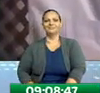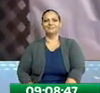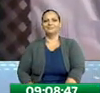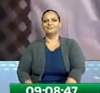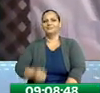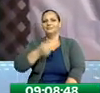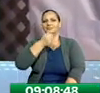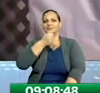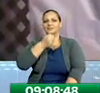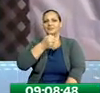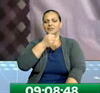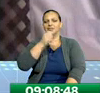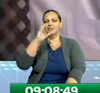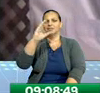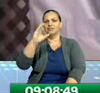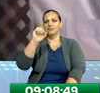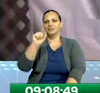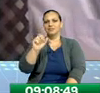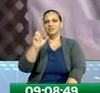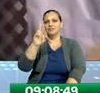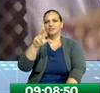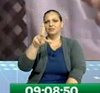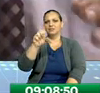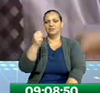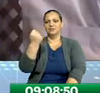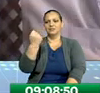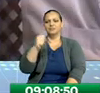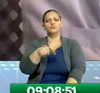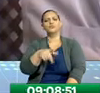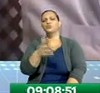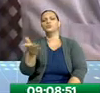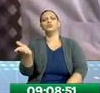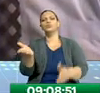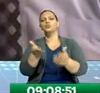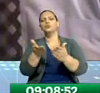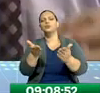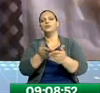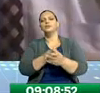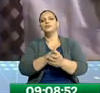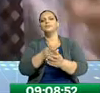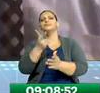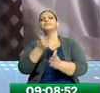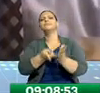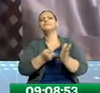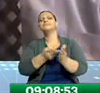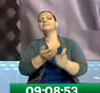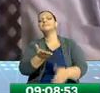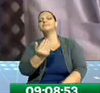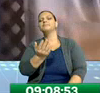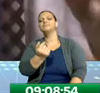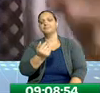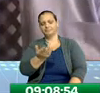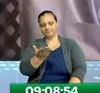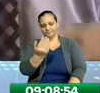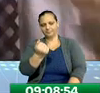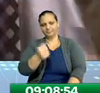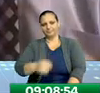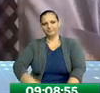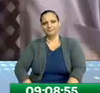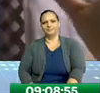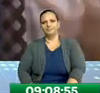enlazamos con Carlos Julio Grumendi, que nos dice, ¿dónde estás, Carlos Julio, y por qué estás en ese lugar? Para informarnos